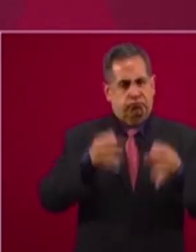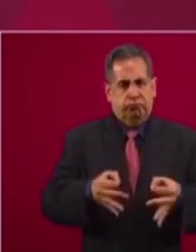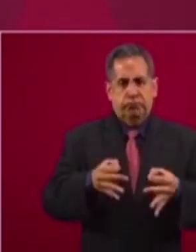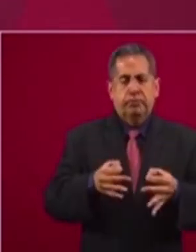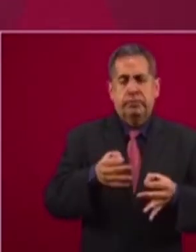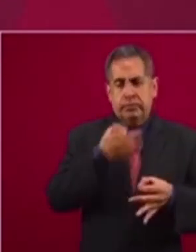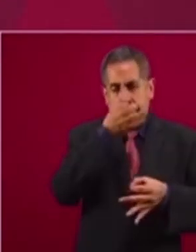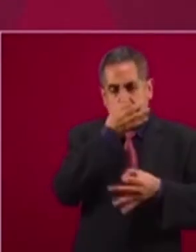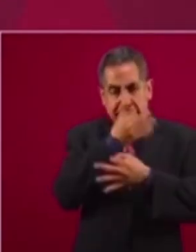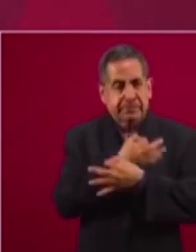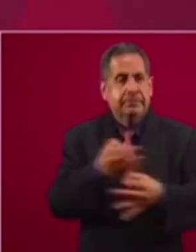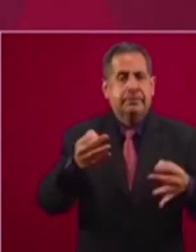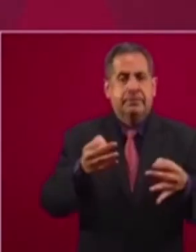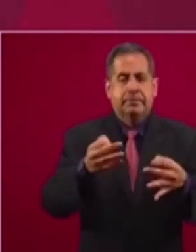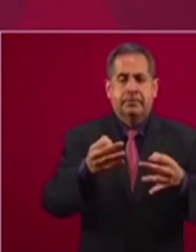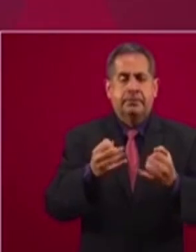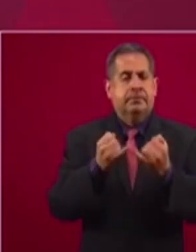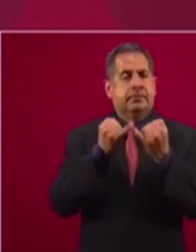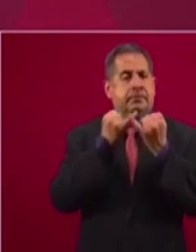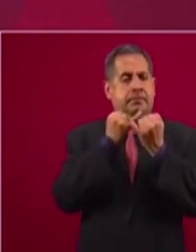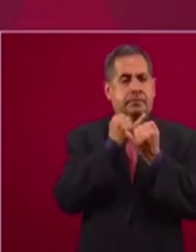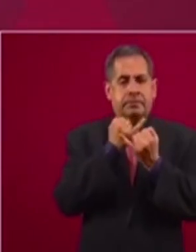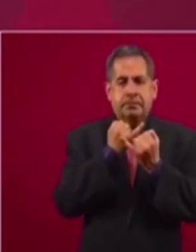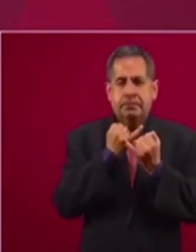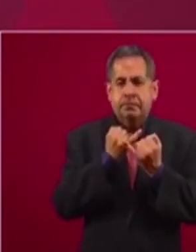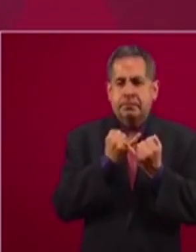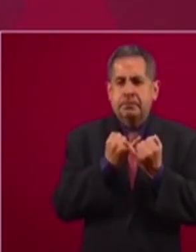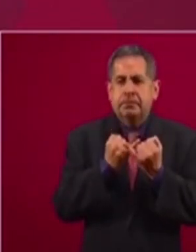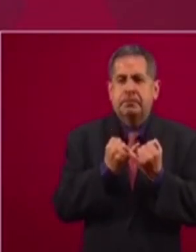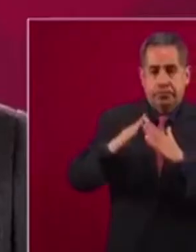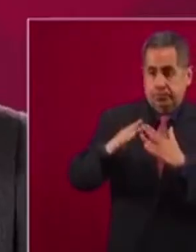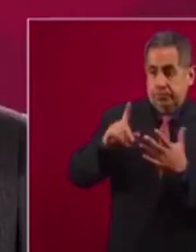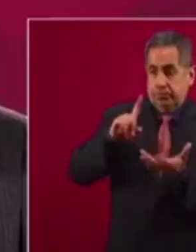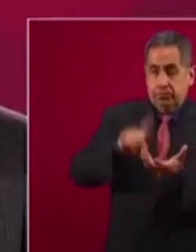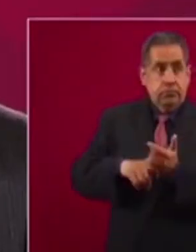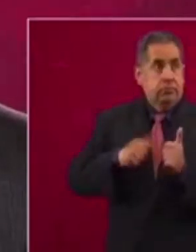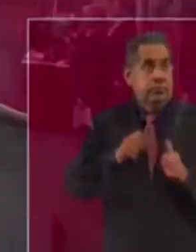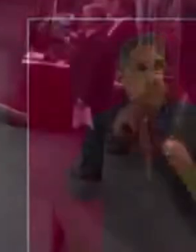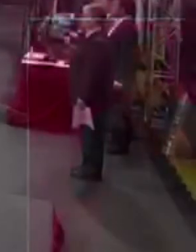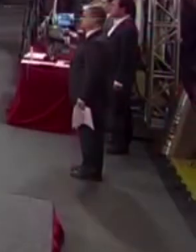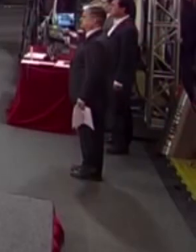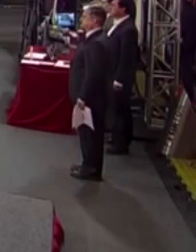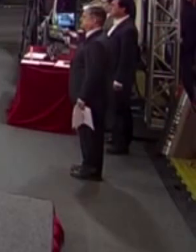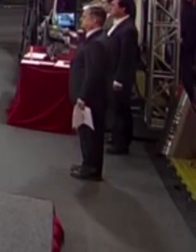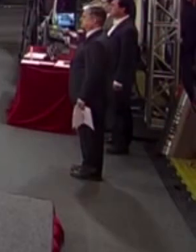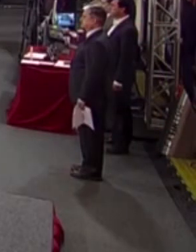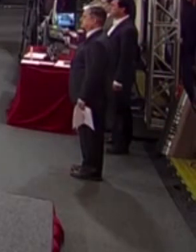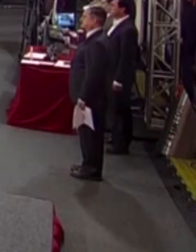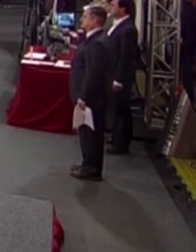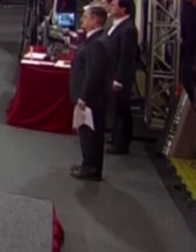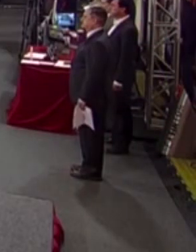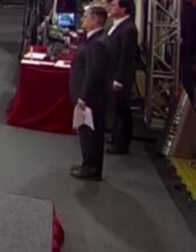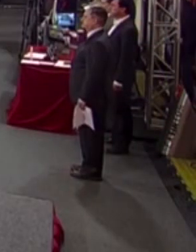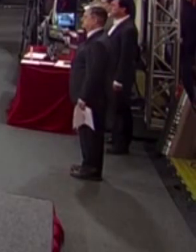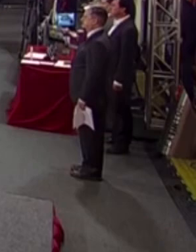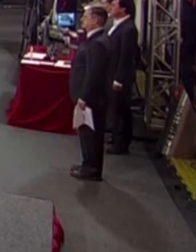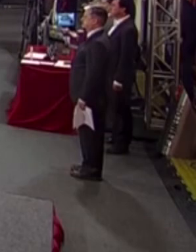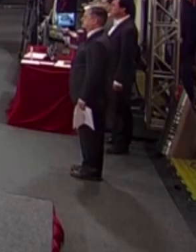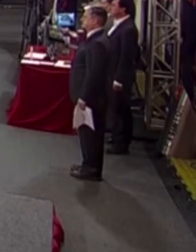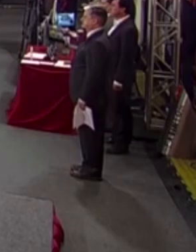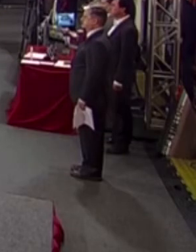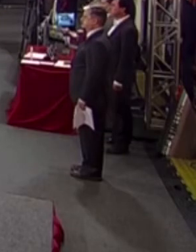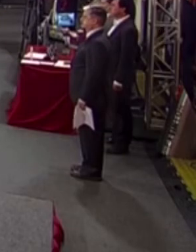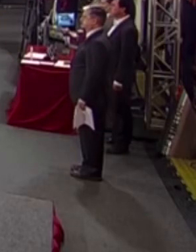inaugurado este nuevo ciclo escolar. Previo a la ceremonia de inicio de clases, se guardó un minuto